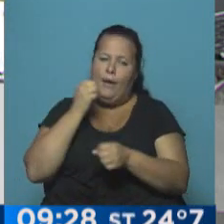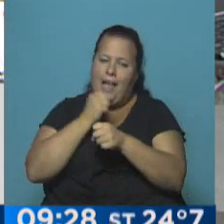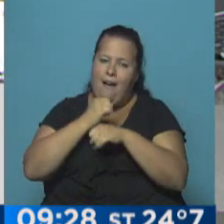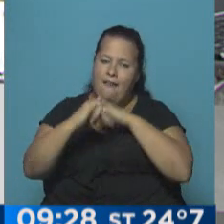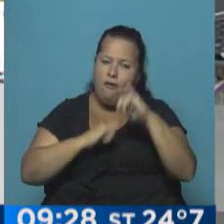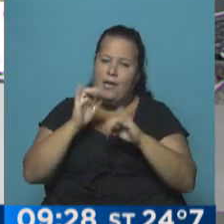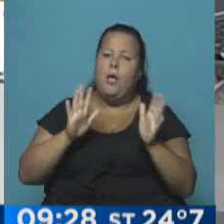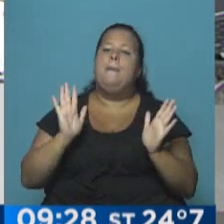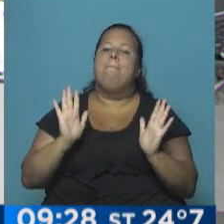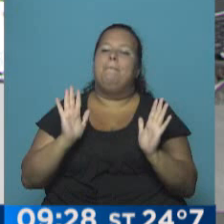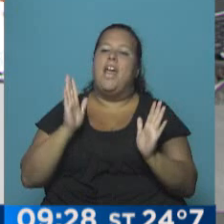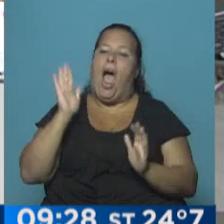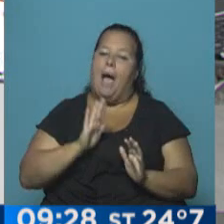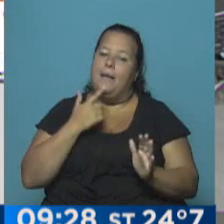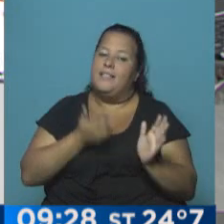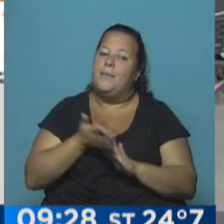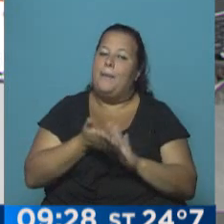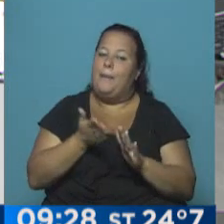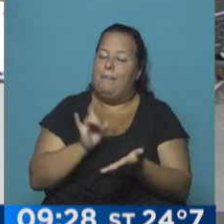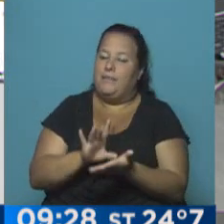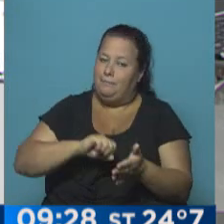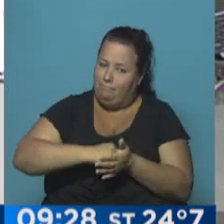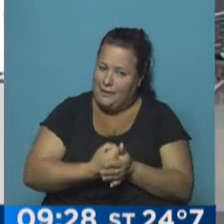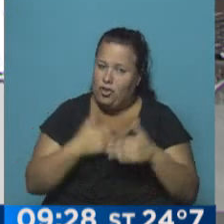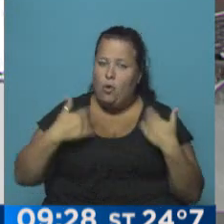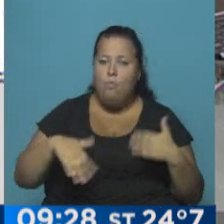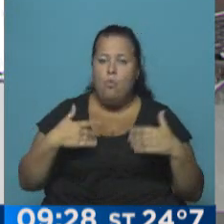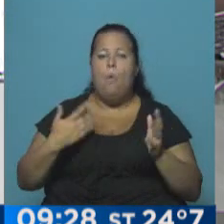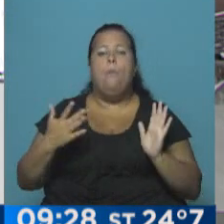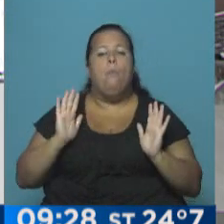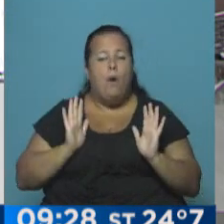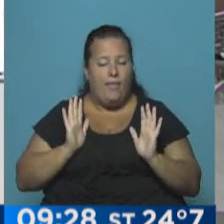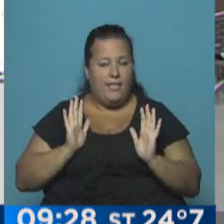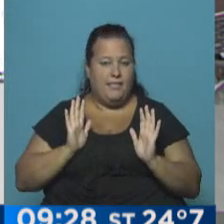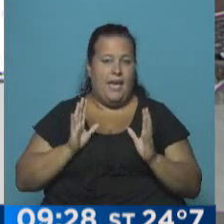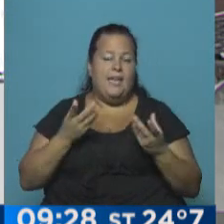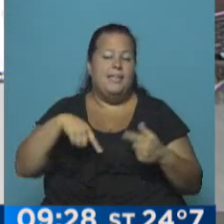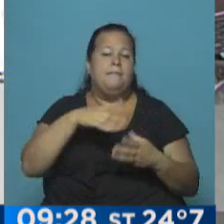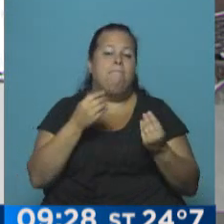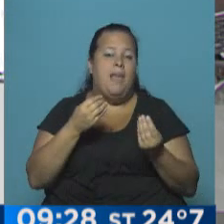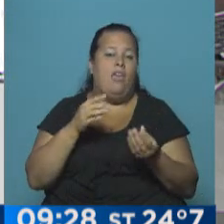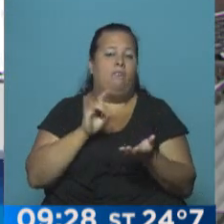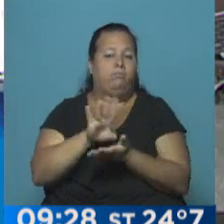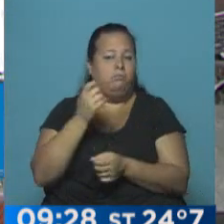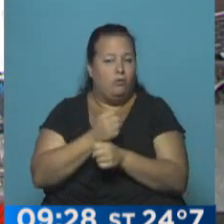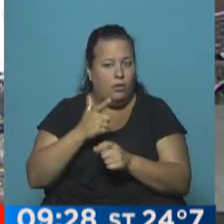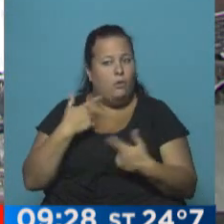trabajando. Con la amenaza de quedarse sin trabajo. Claro, esa presión es de tener justamente el miedo de quedarse sin trabajo con lo que eso significa.